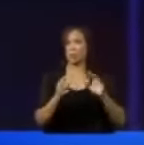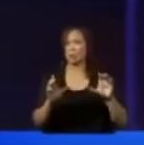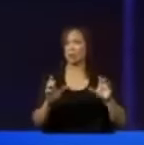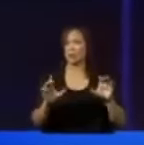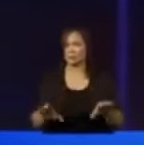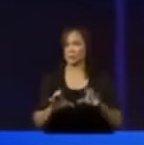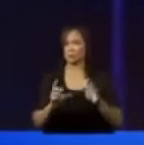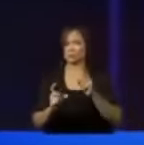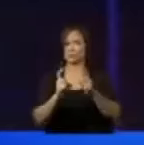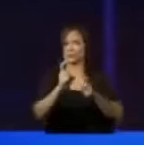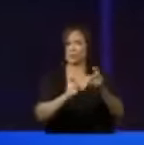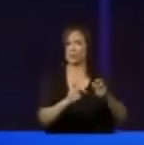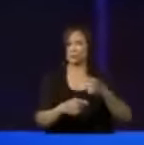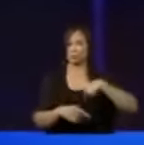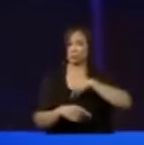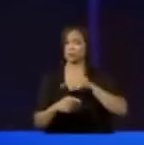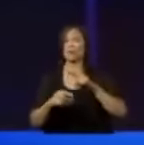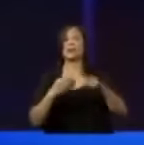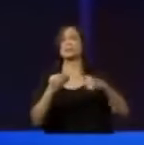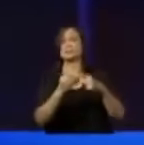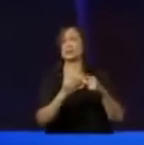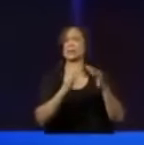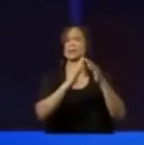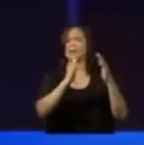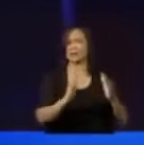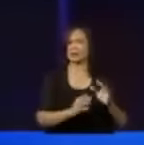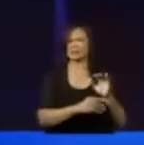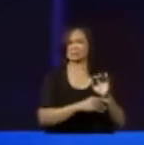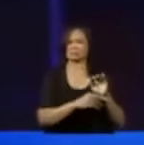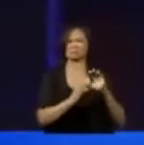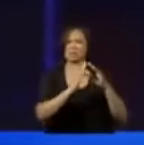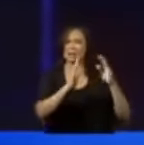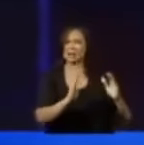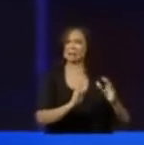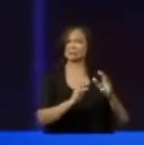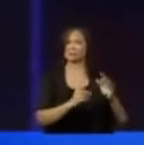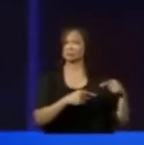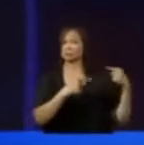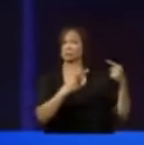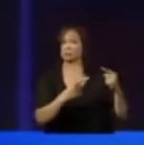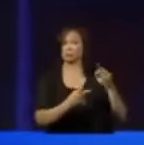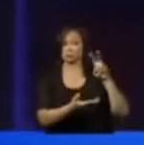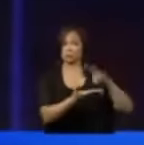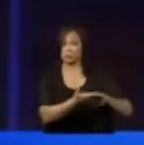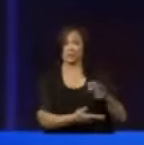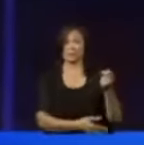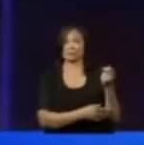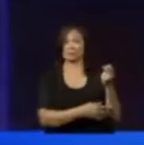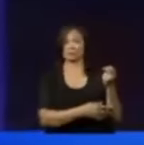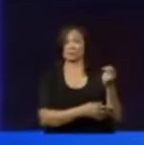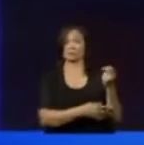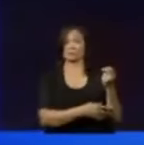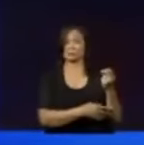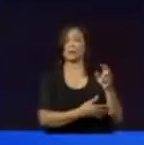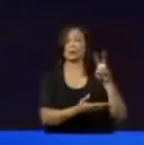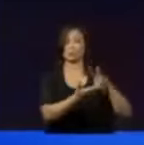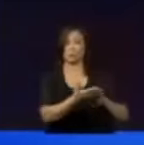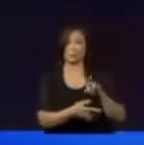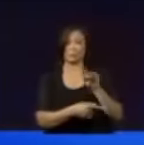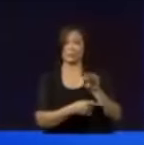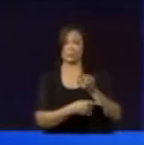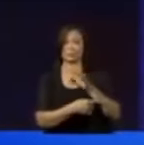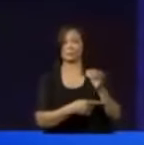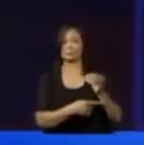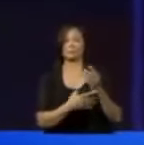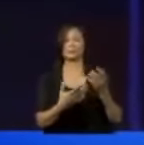la estamos haciendo nosotros. Y sobre las viviendas, qué bueno que se menciona las viviendas. Durante el gobierno del 2012 al